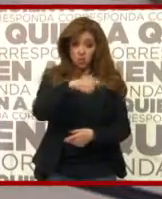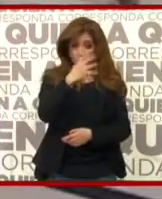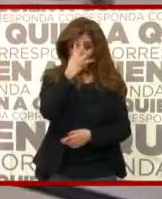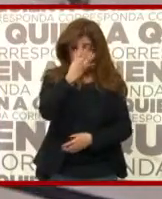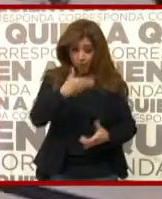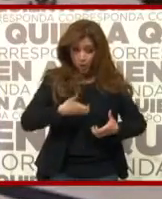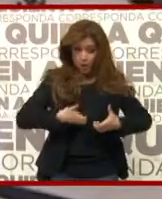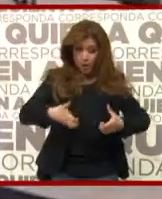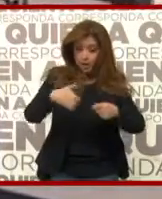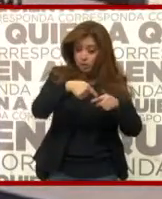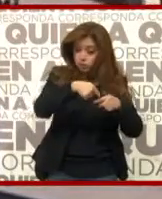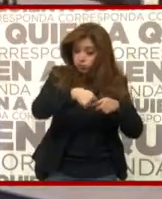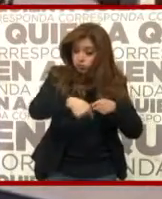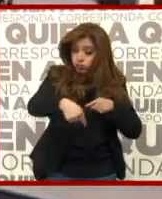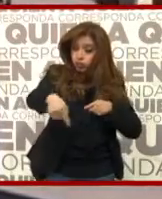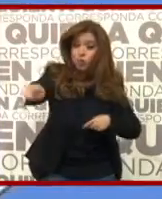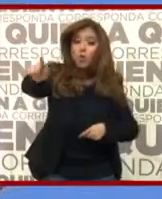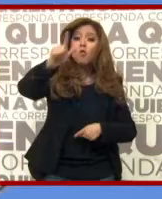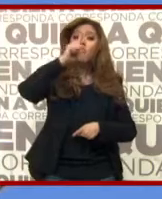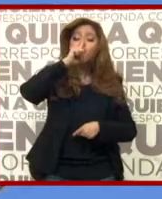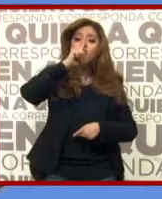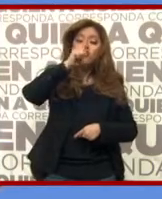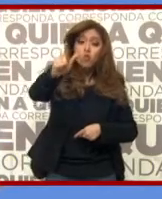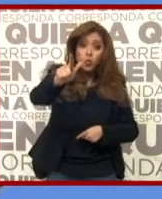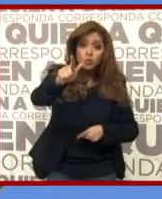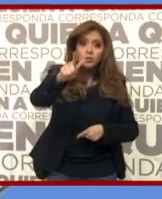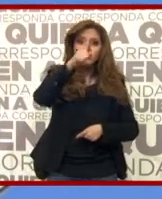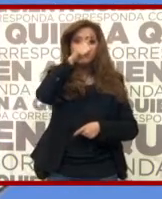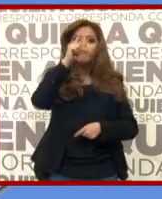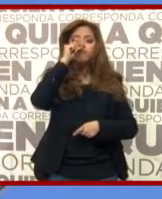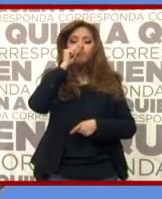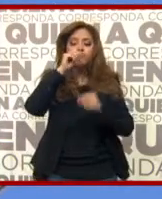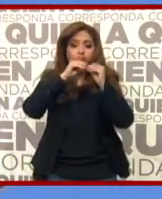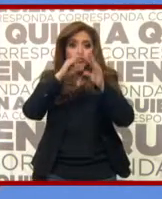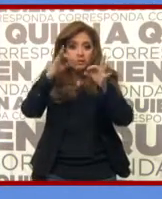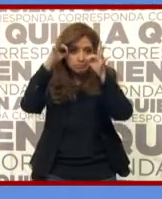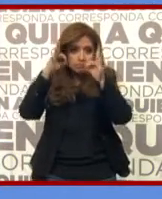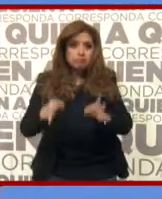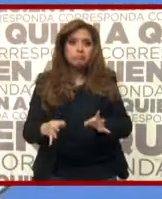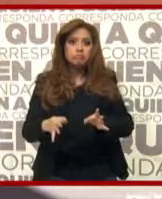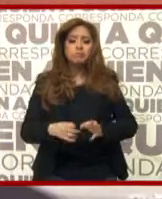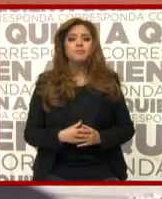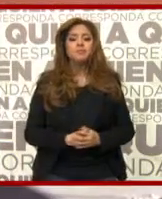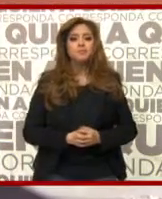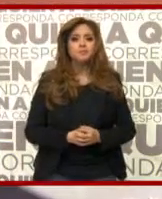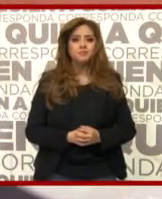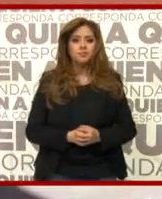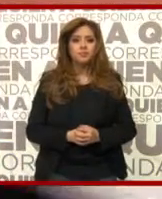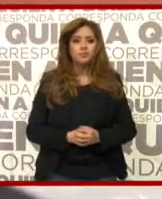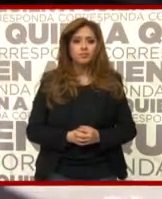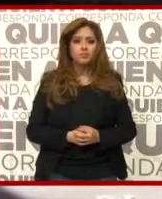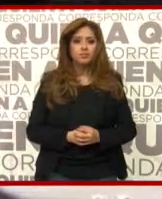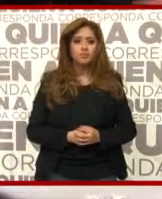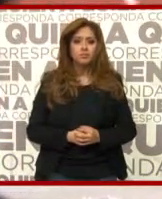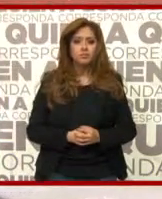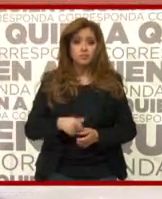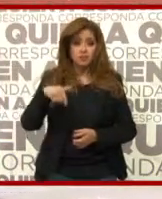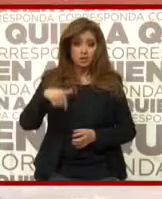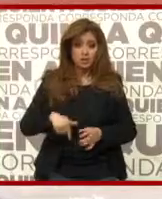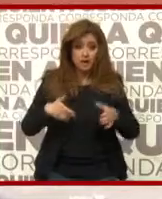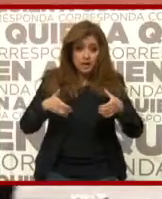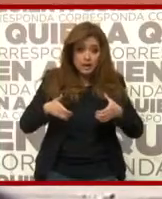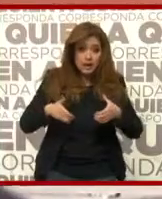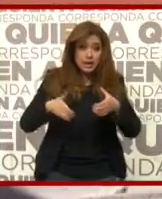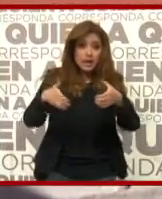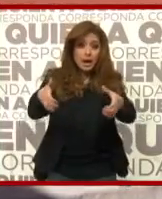largo las que presentan fallas que llegan de forma inesperada. No, pues está muy oscuro aquí, en todo esto lo que es la